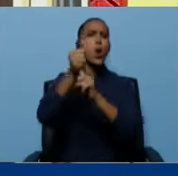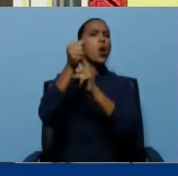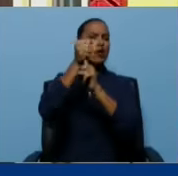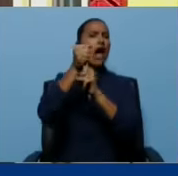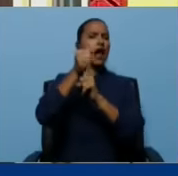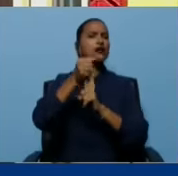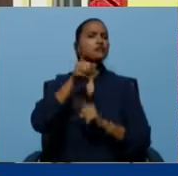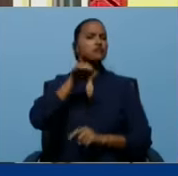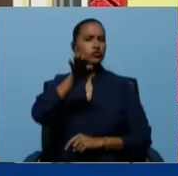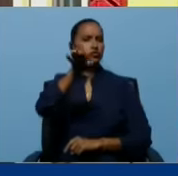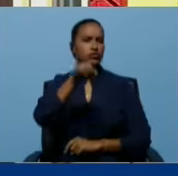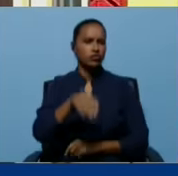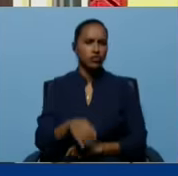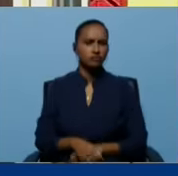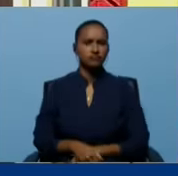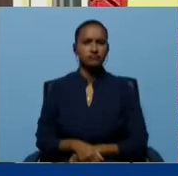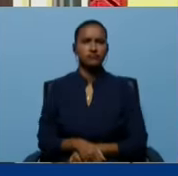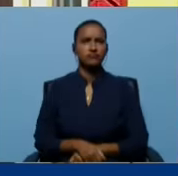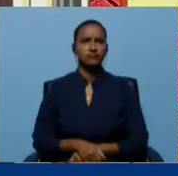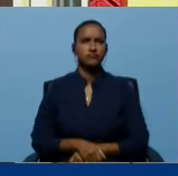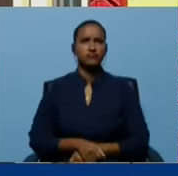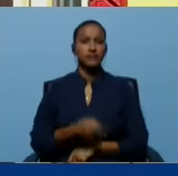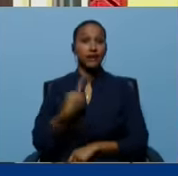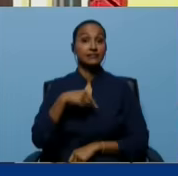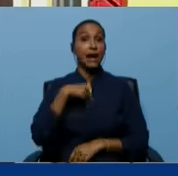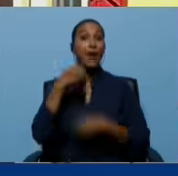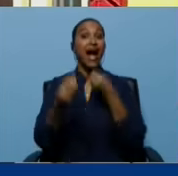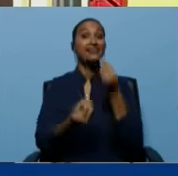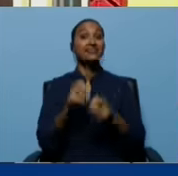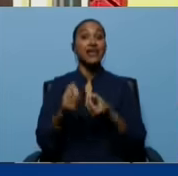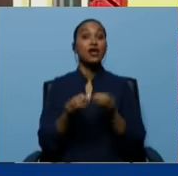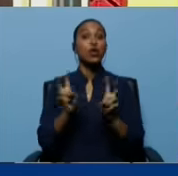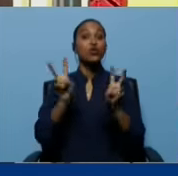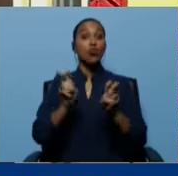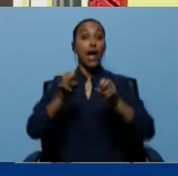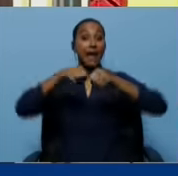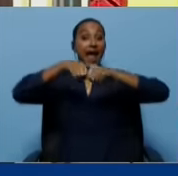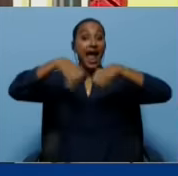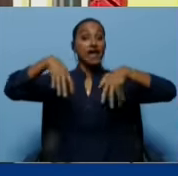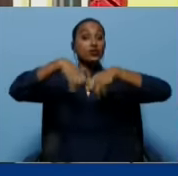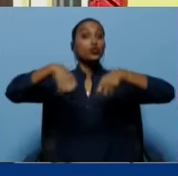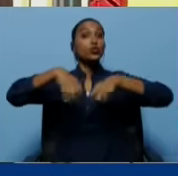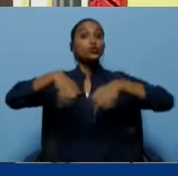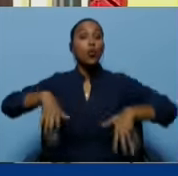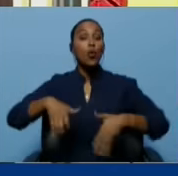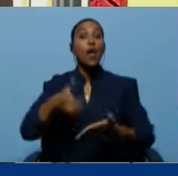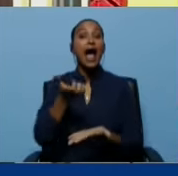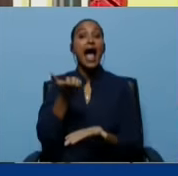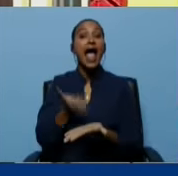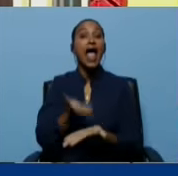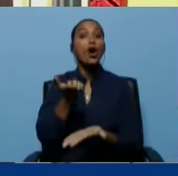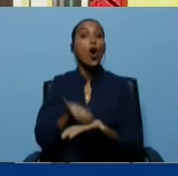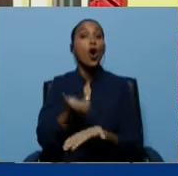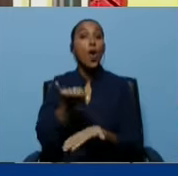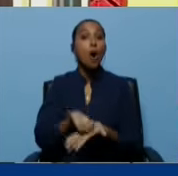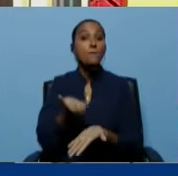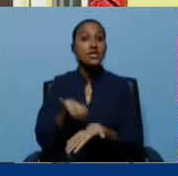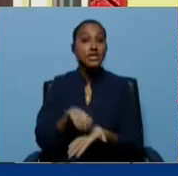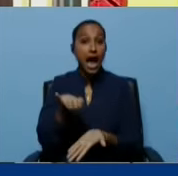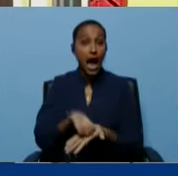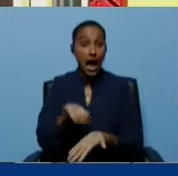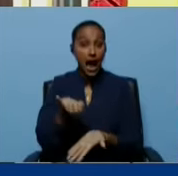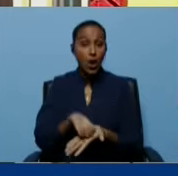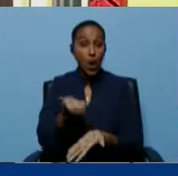Estamos construyendo una economía no dependiente de la renta petrolera, pero Venezuela tiene la